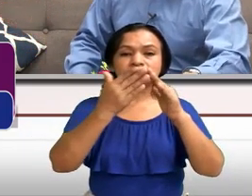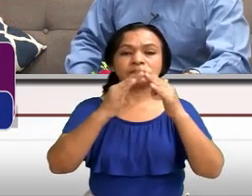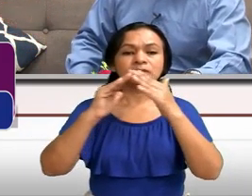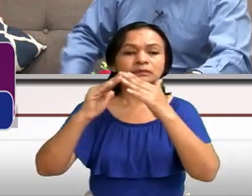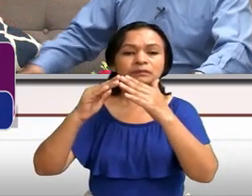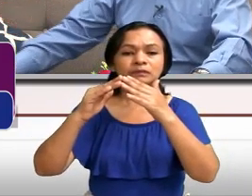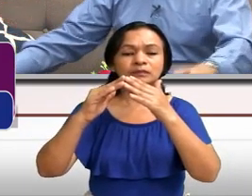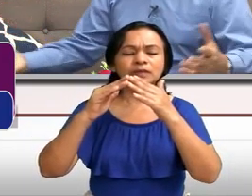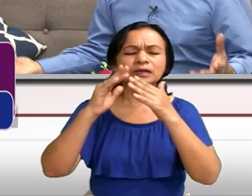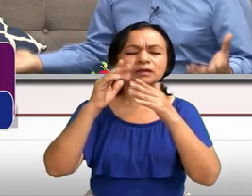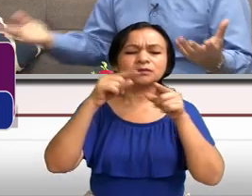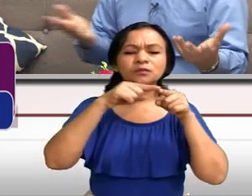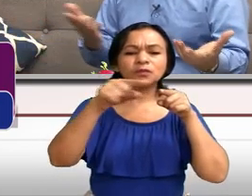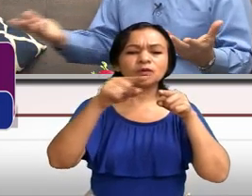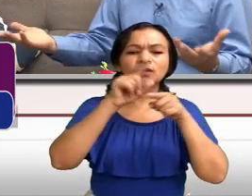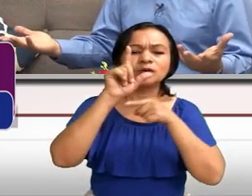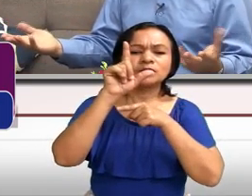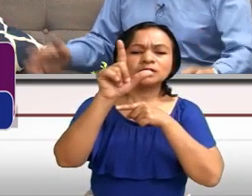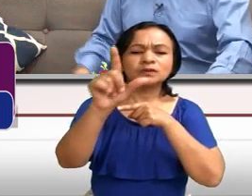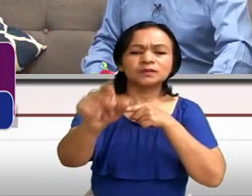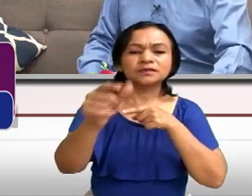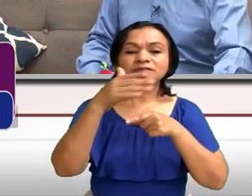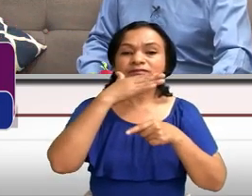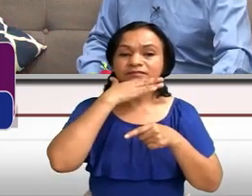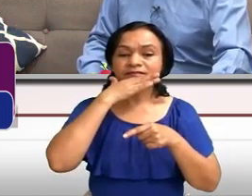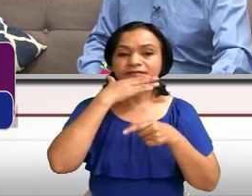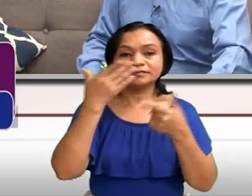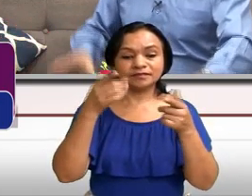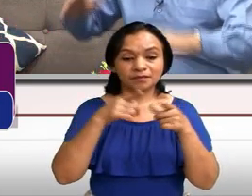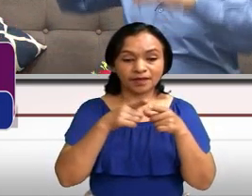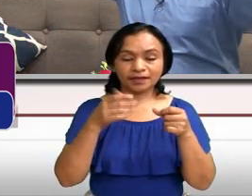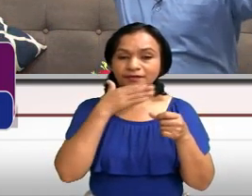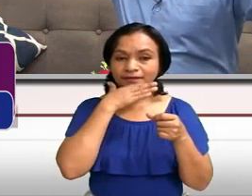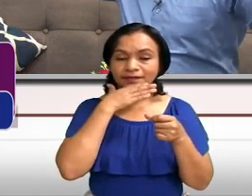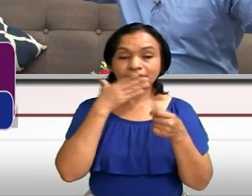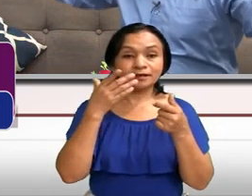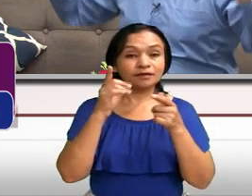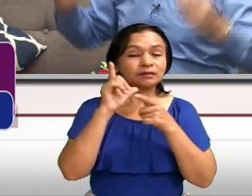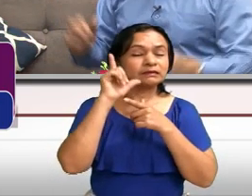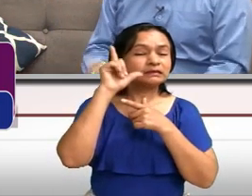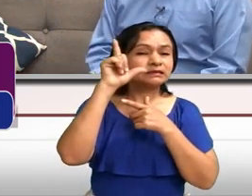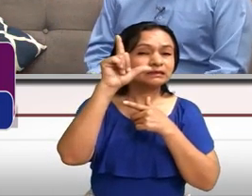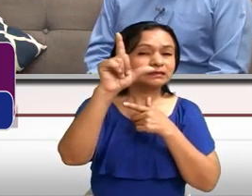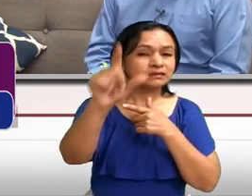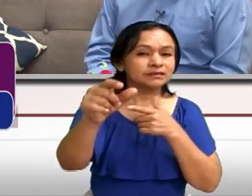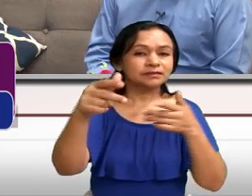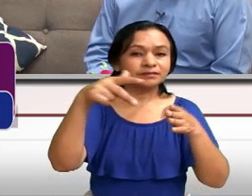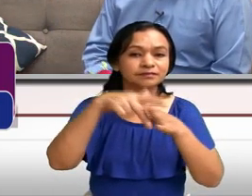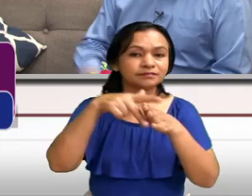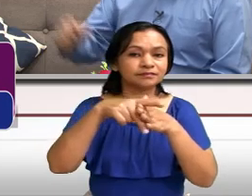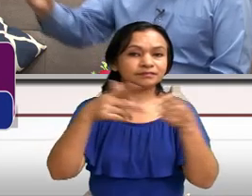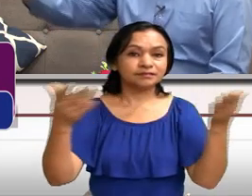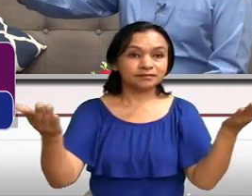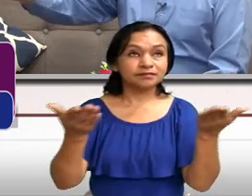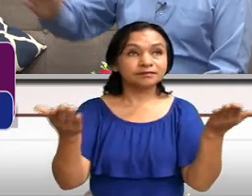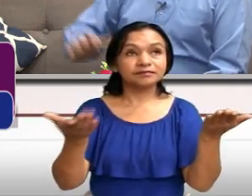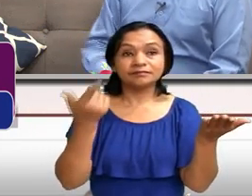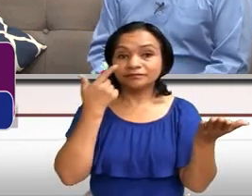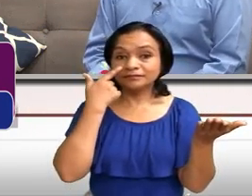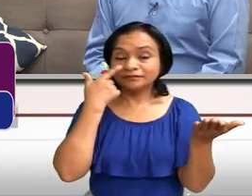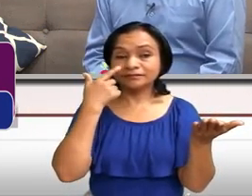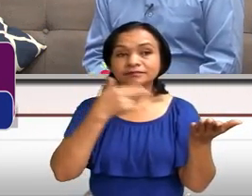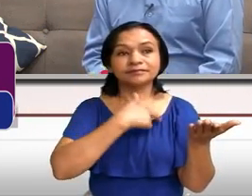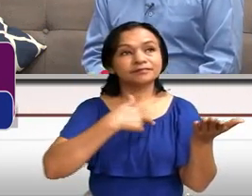un internet. Si lo tenemos en Managua con algunas deficiencias, te imaginas en las zonas más alejadas y rurales. Okay. Entonces,